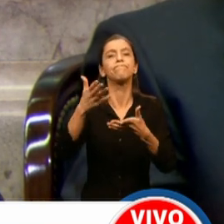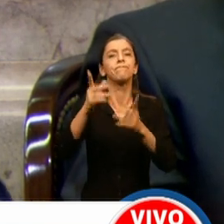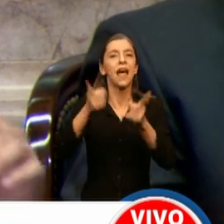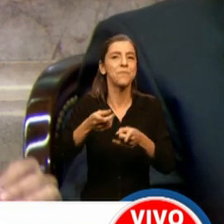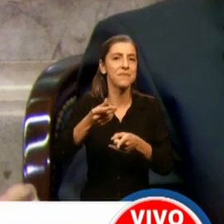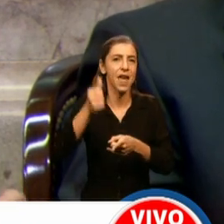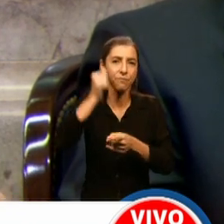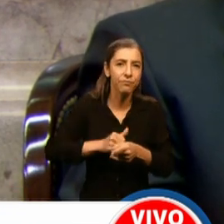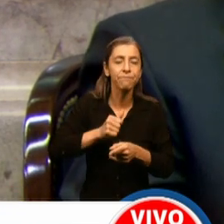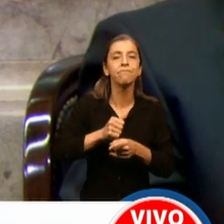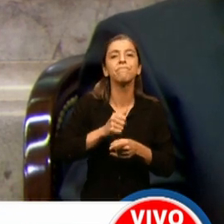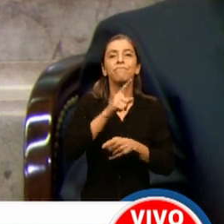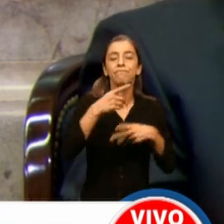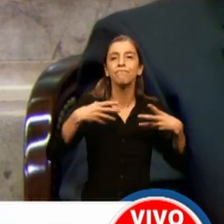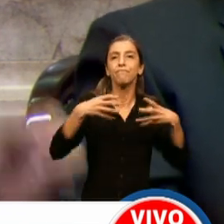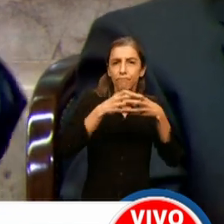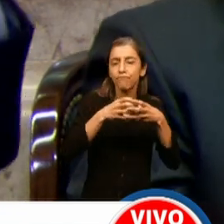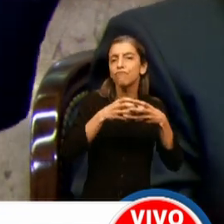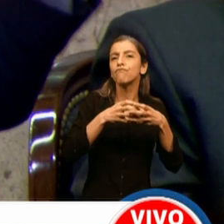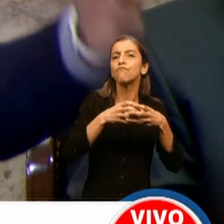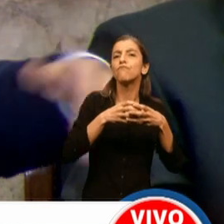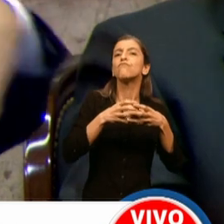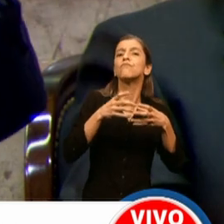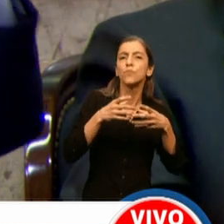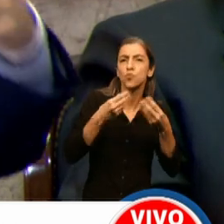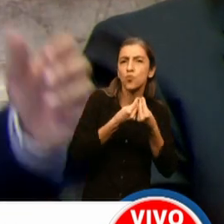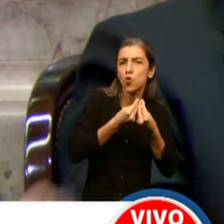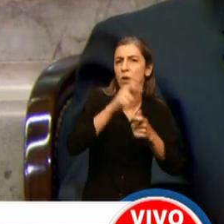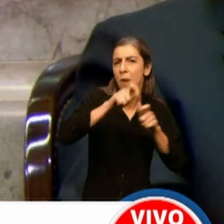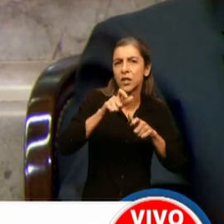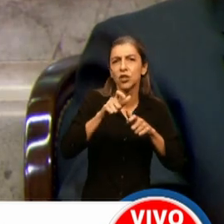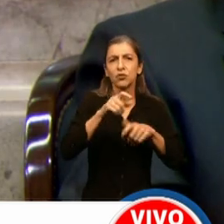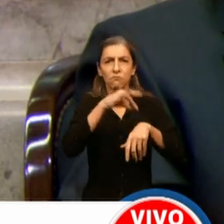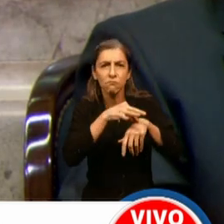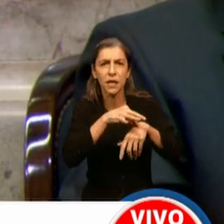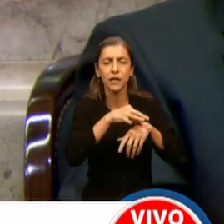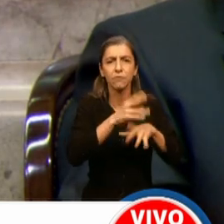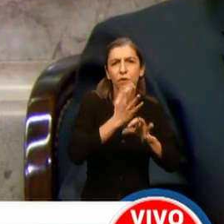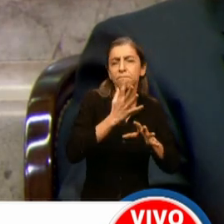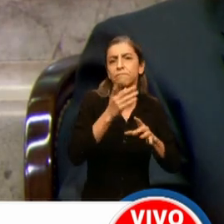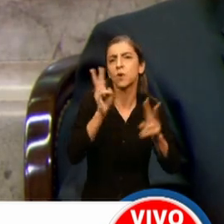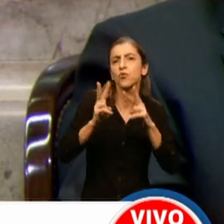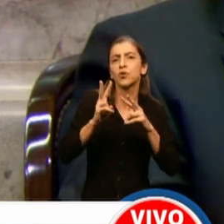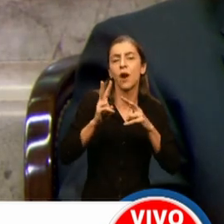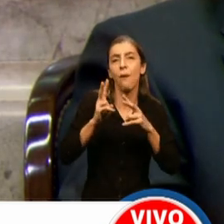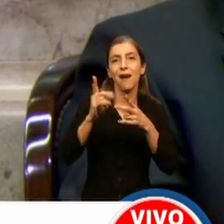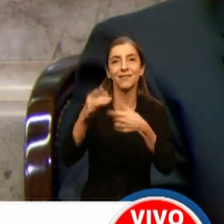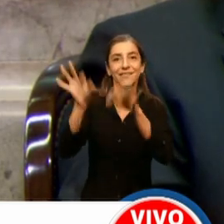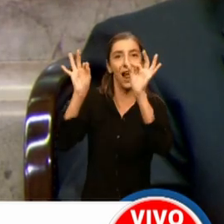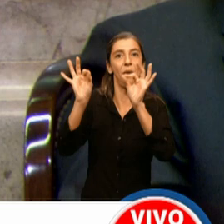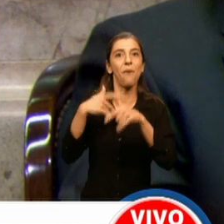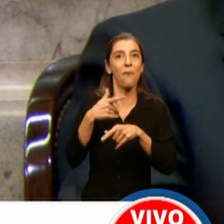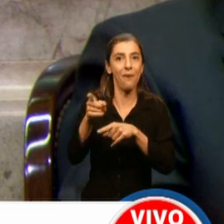ofrecerle salvarle la vida médicos en tanto en cuanto logren su